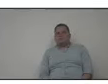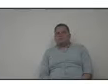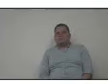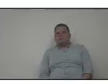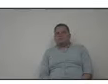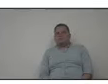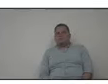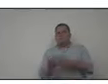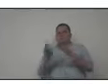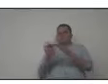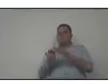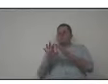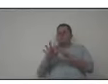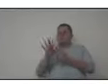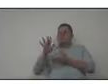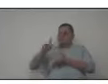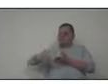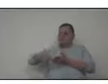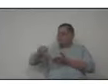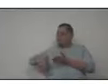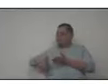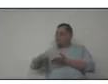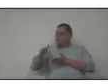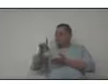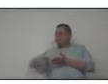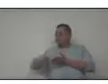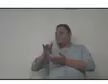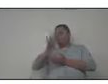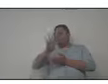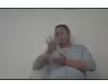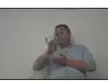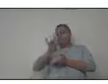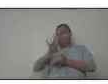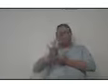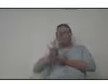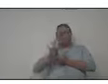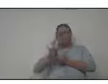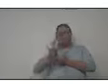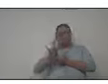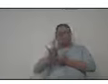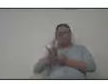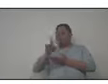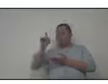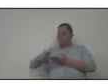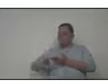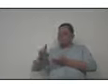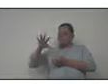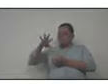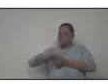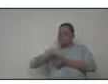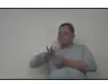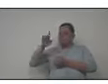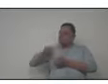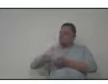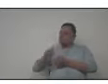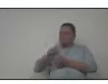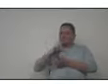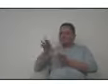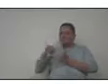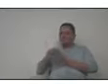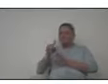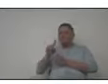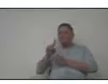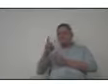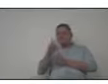perdóname, en la modalidad de contratación les decía que tuvimos cuatro modalidades de contratación: el capitado, que es casi todo lo del primer